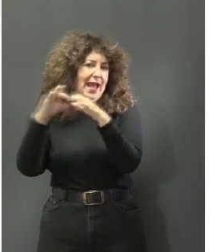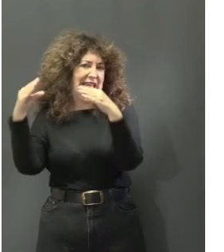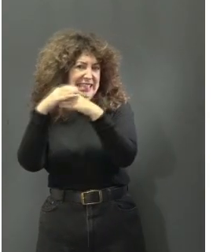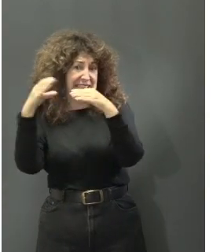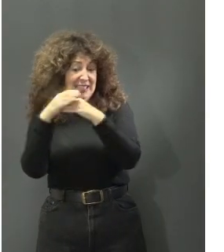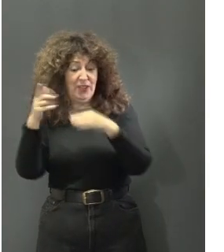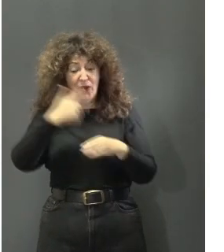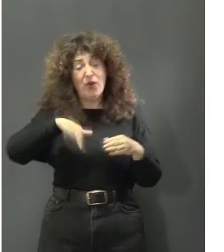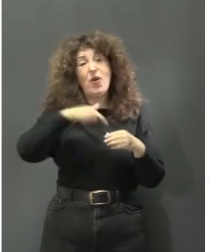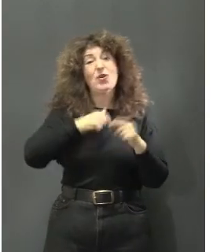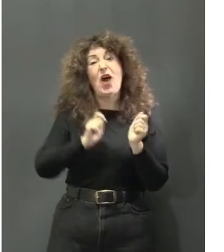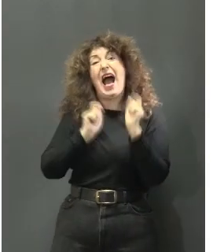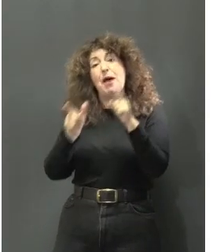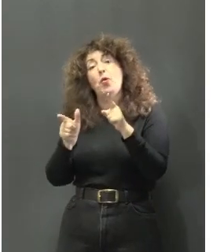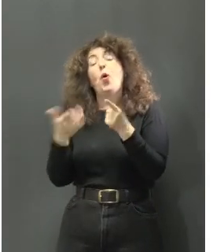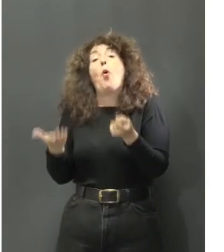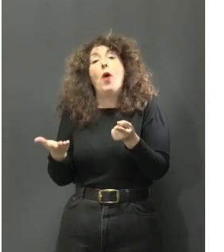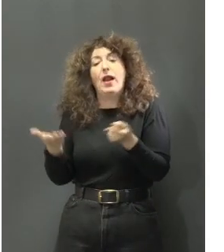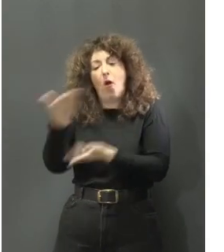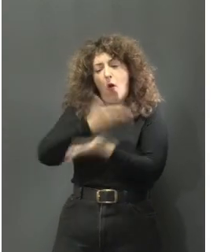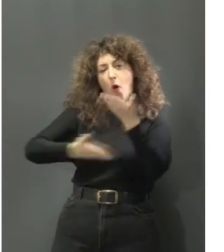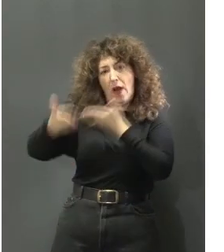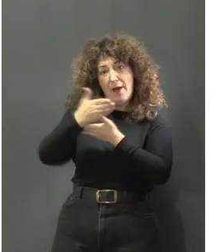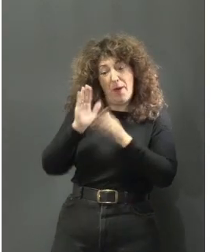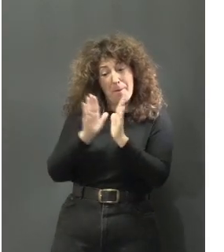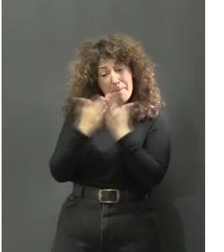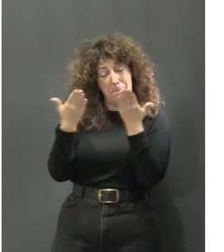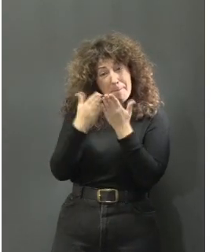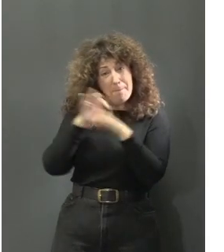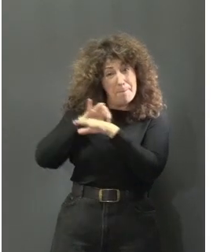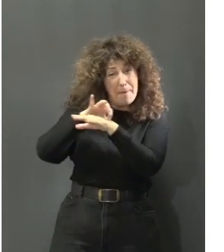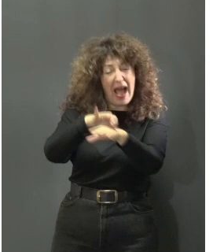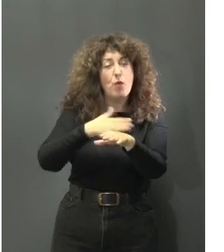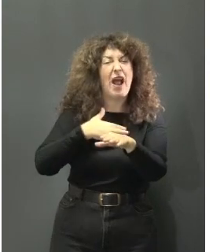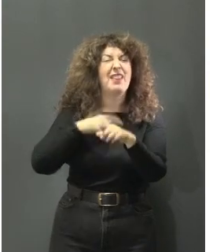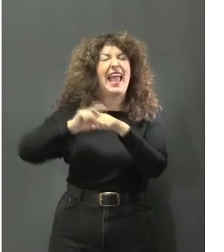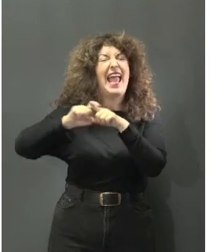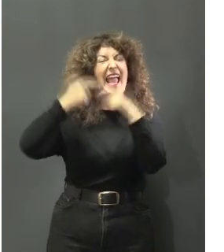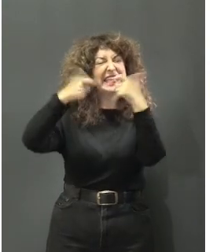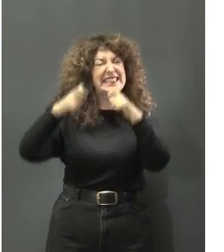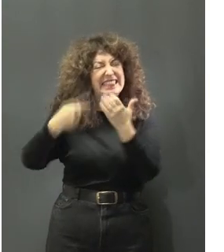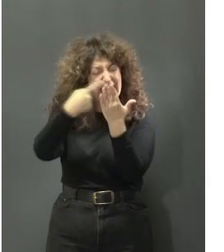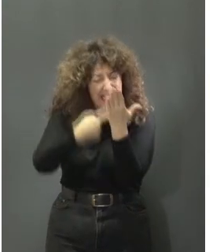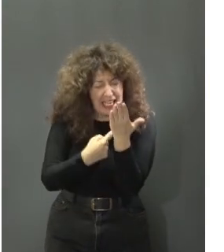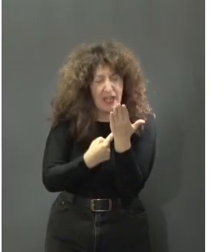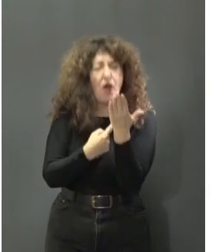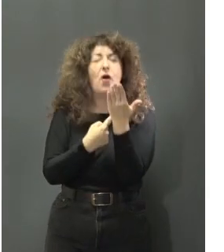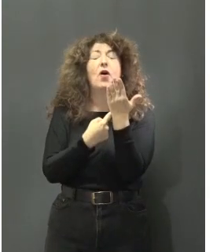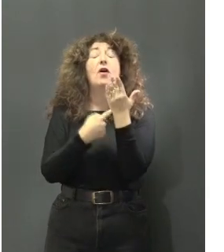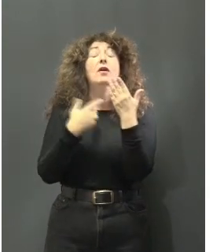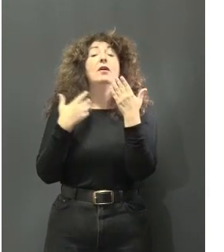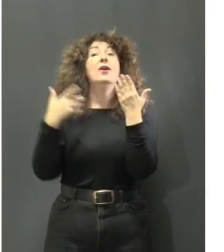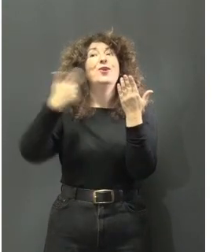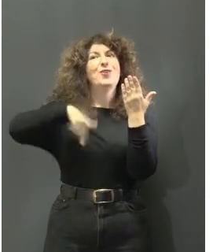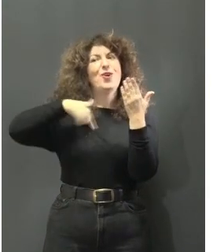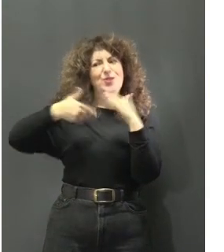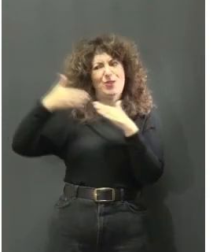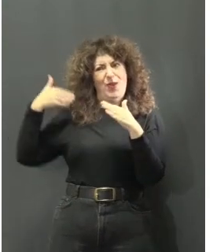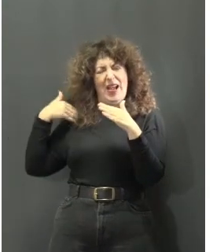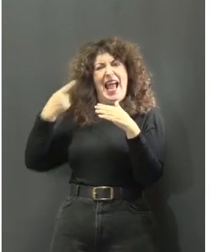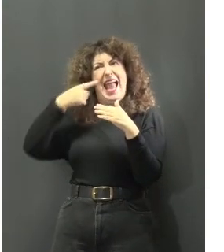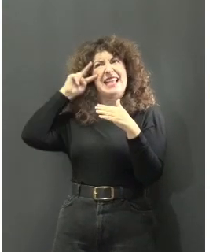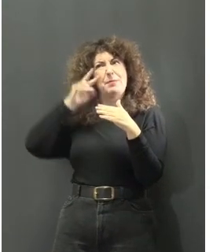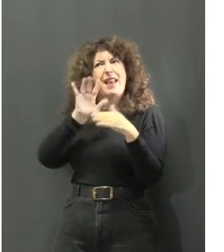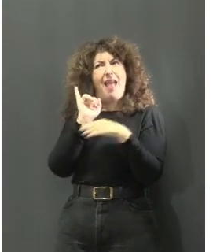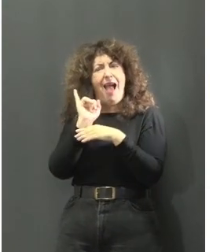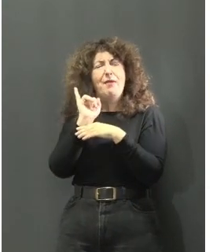nuestra aportación pues, ha sido colaborar en ese manual de estilo, del cual teníamos ya alguna experiencia, porque en su día ya habíamos hecho